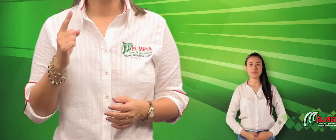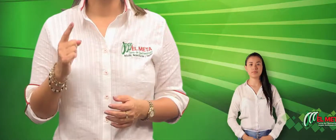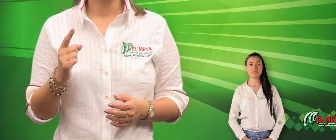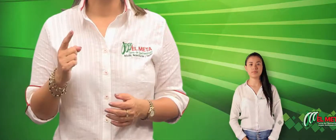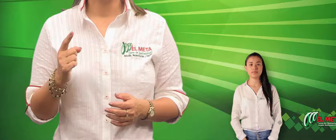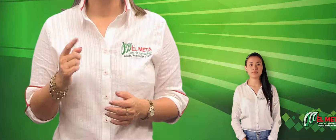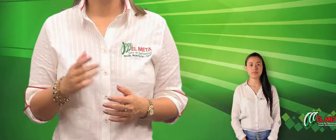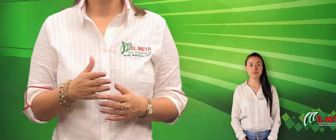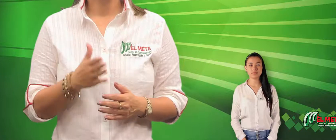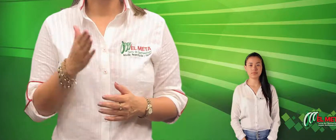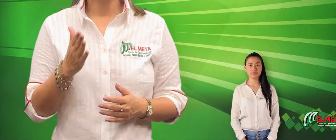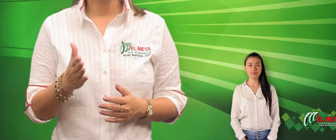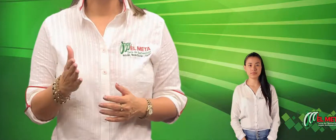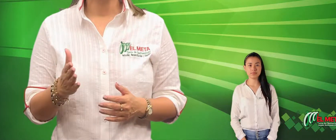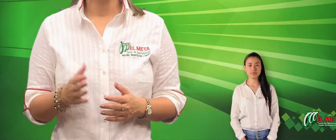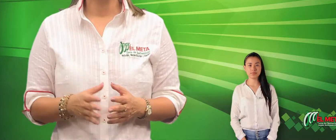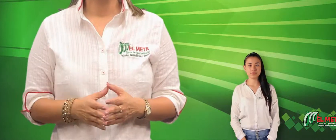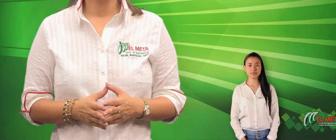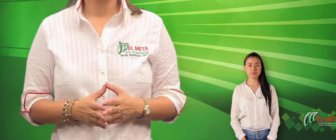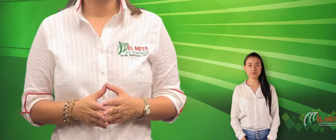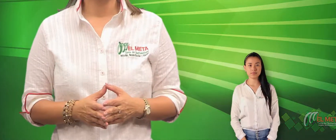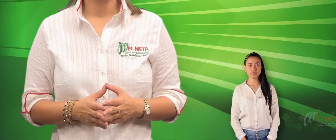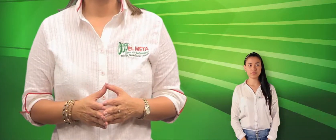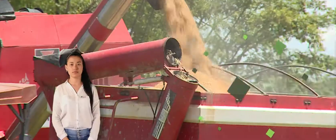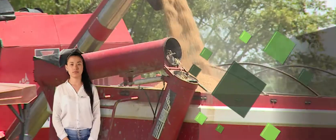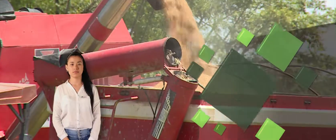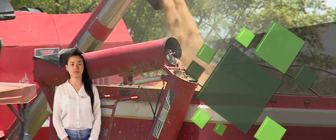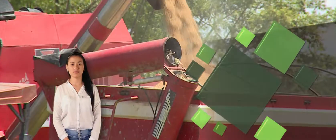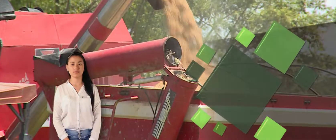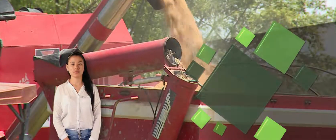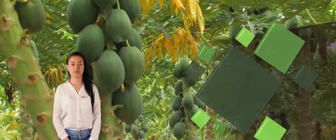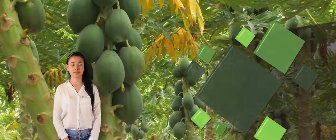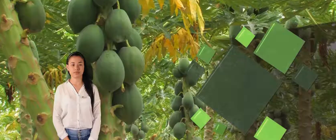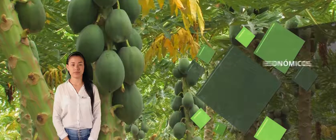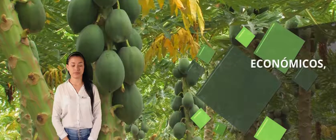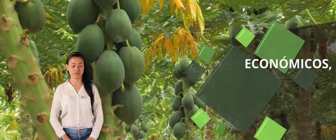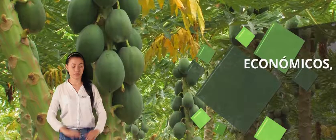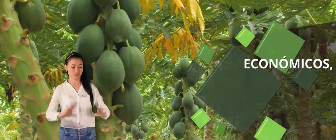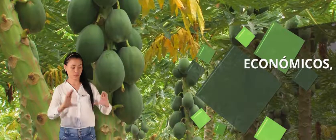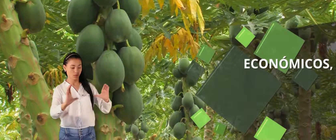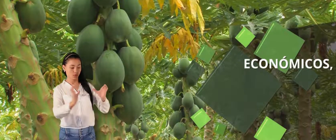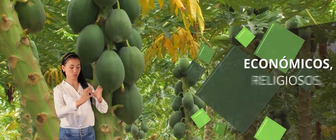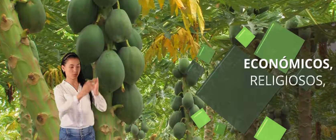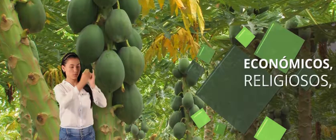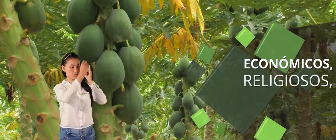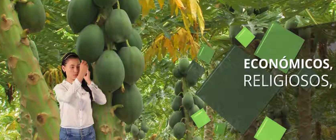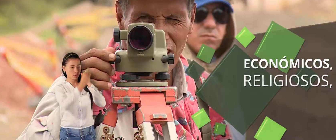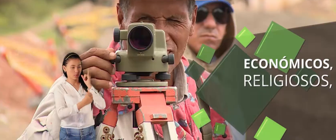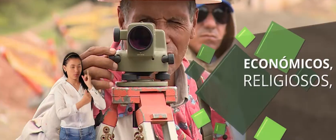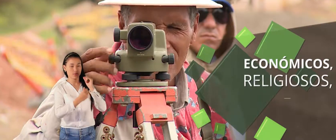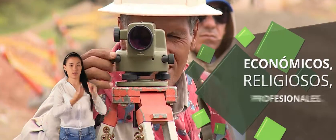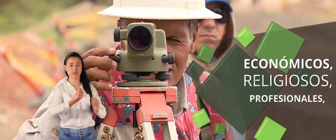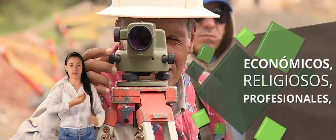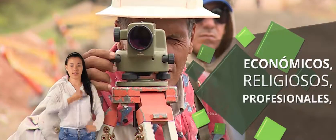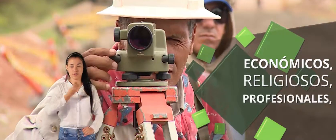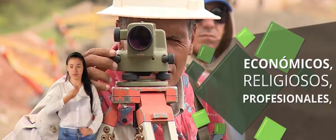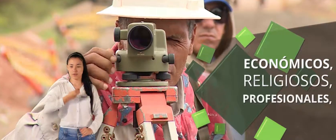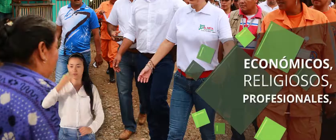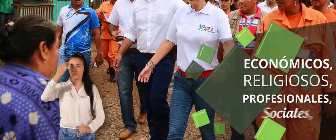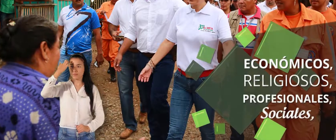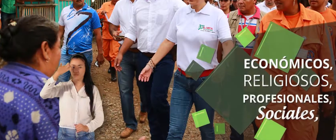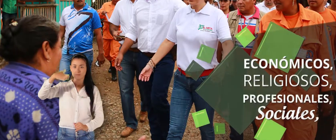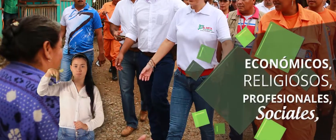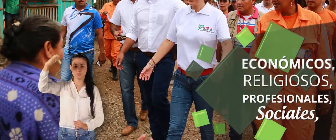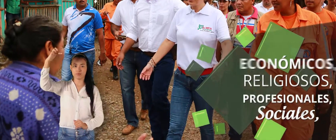participativo de cada uno de los 29 municipios. Los sectores económicos, religiosos,